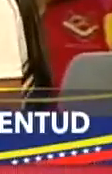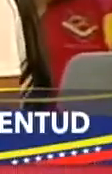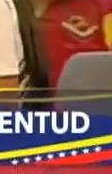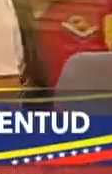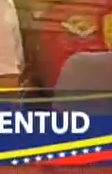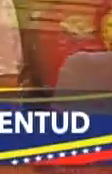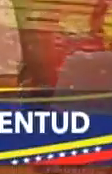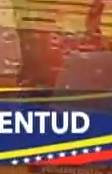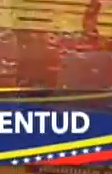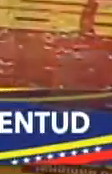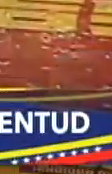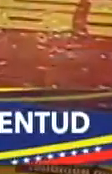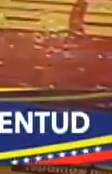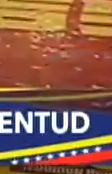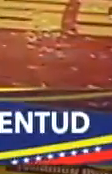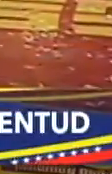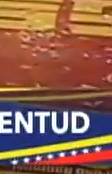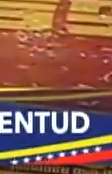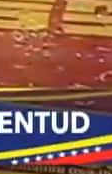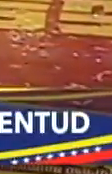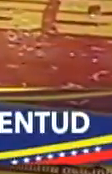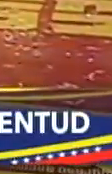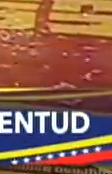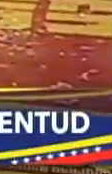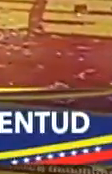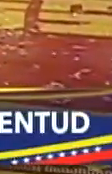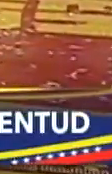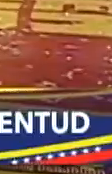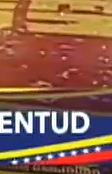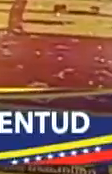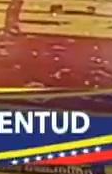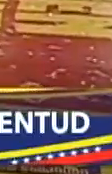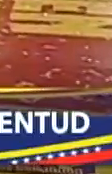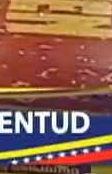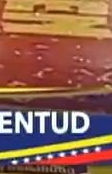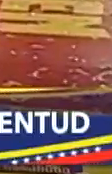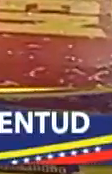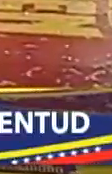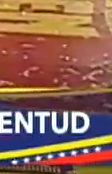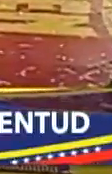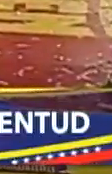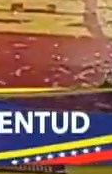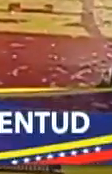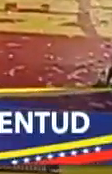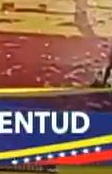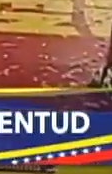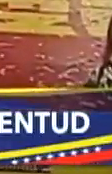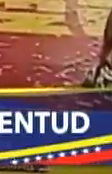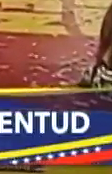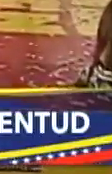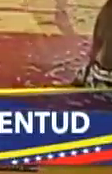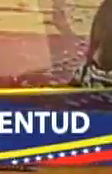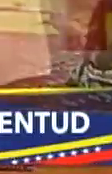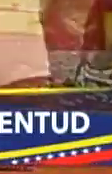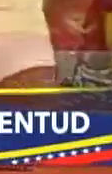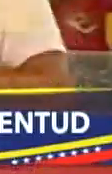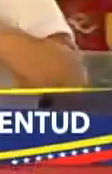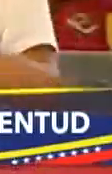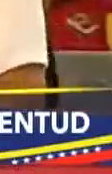Y con esa alegría y con esa algarabía nos fuimos por todo el territorio nacional. y más de 30.000 jóvenes participaron en las